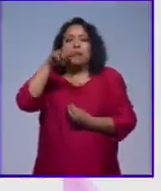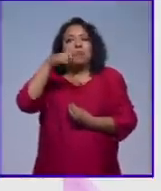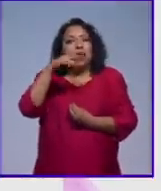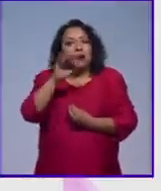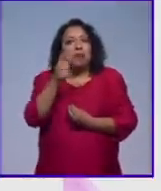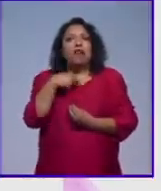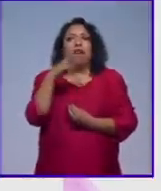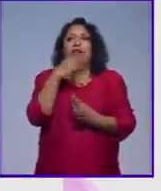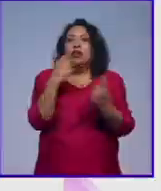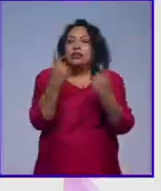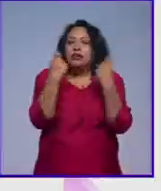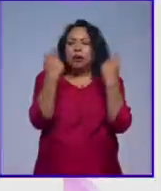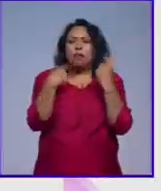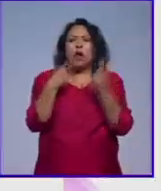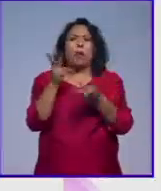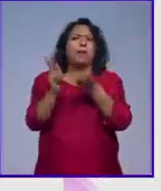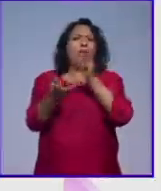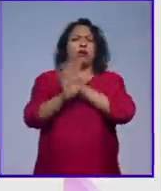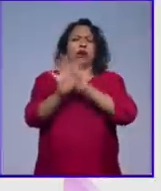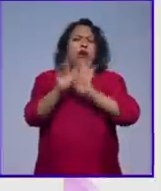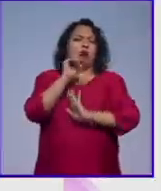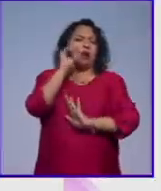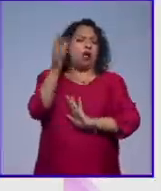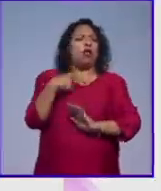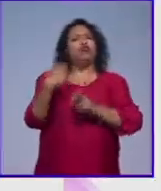en Belgrado, pero no cruzamos palabra.